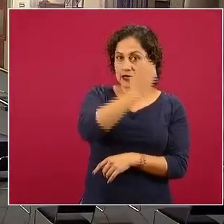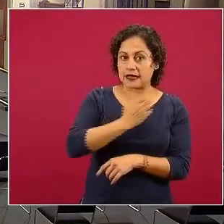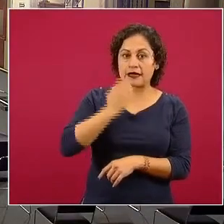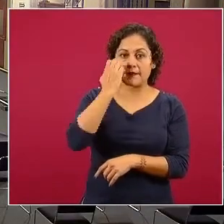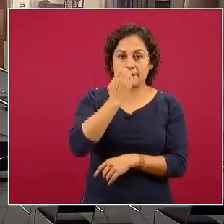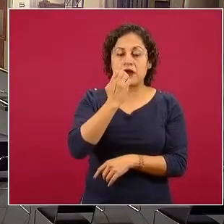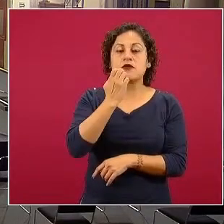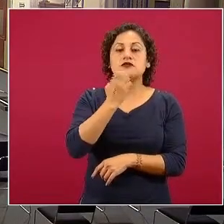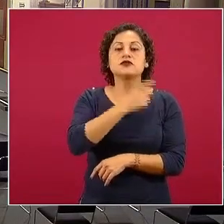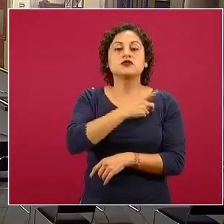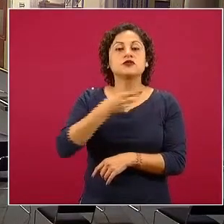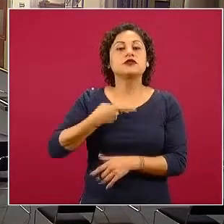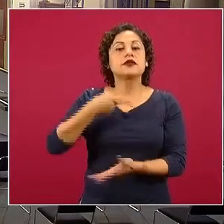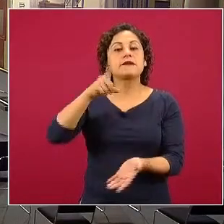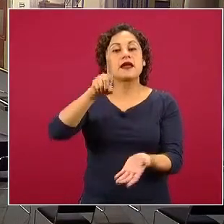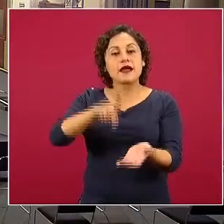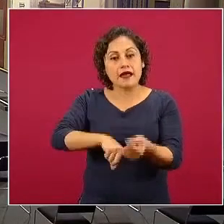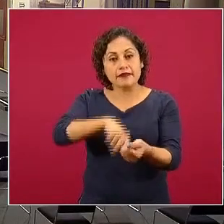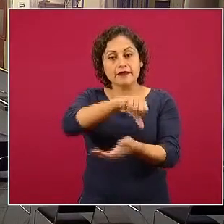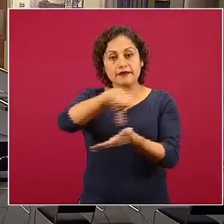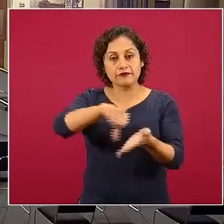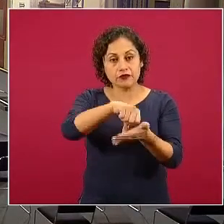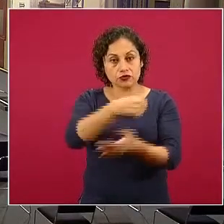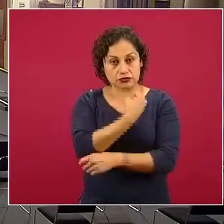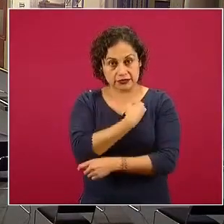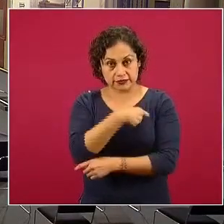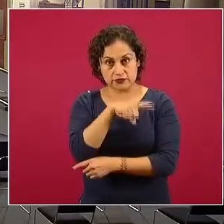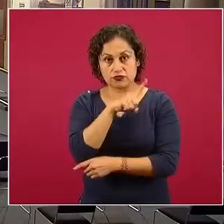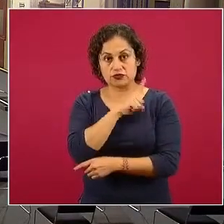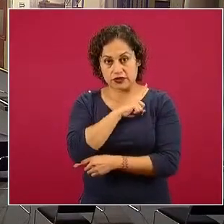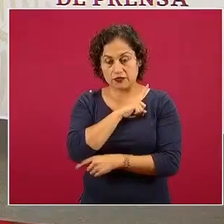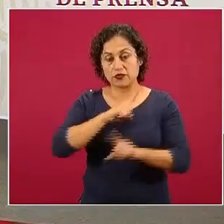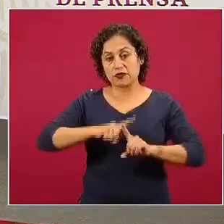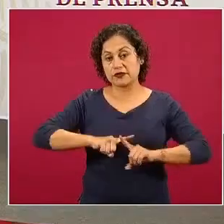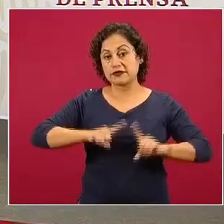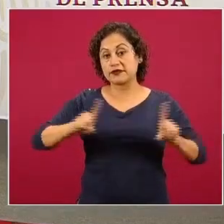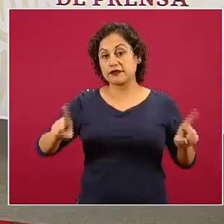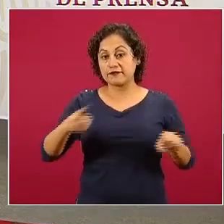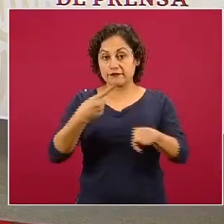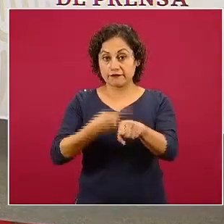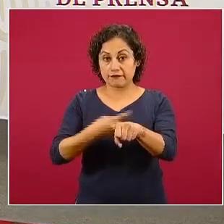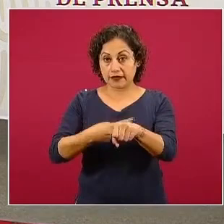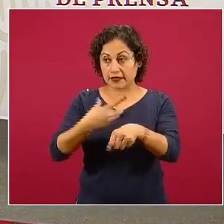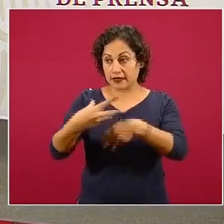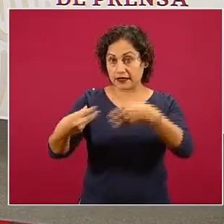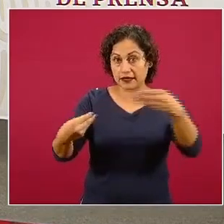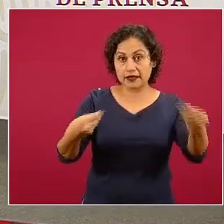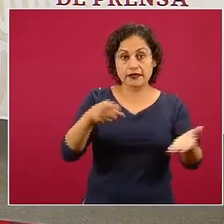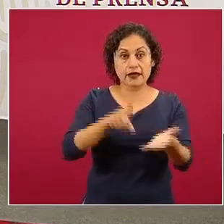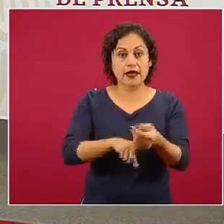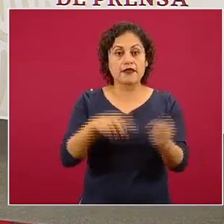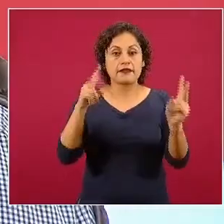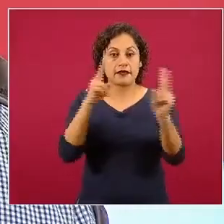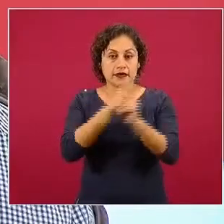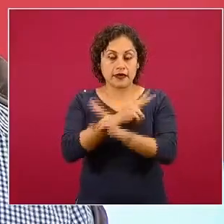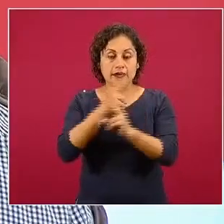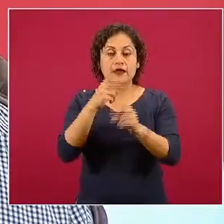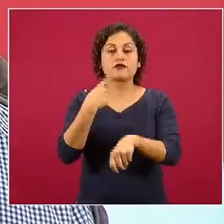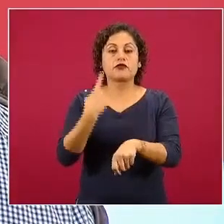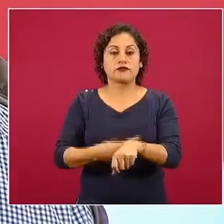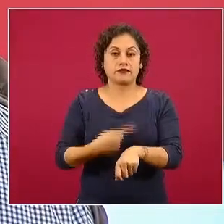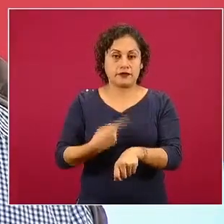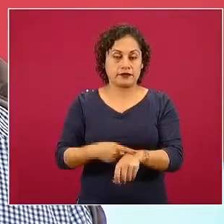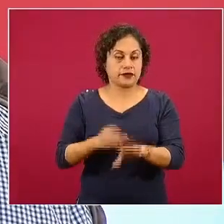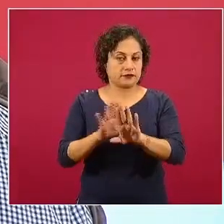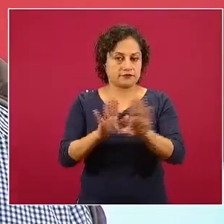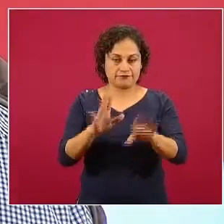en unidades de salud que no son las que monitorean la enfermedad respiratoria viral, es decir, aquellas que no